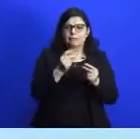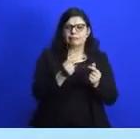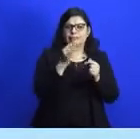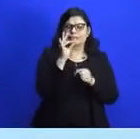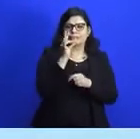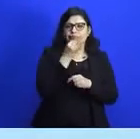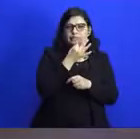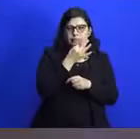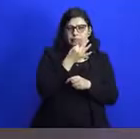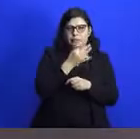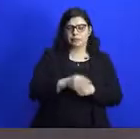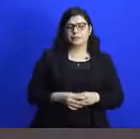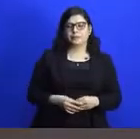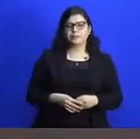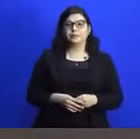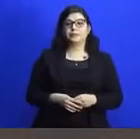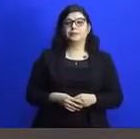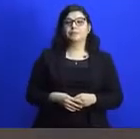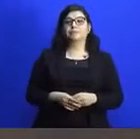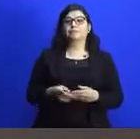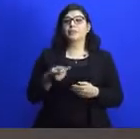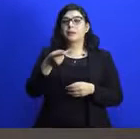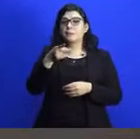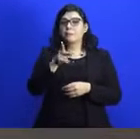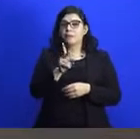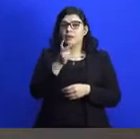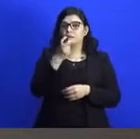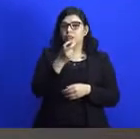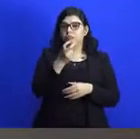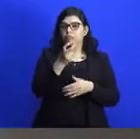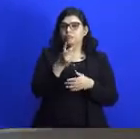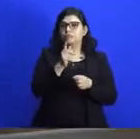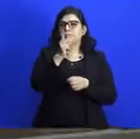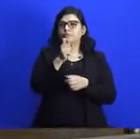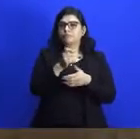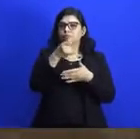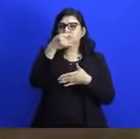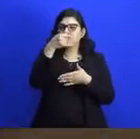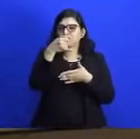y cualquier fricción. Pero esto va más allá de esto.